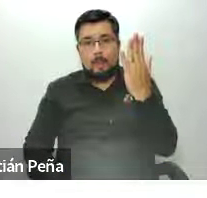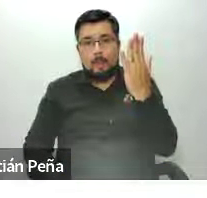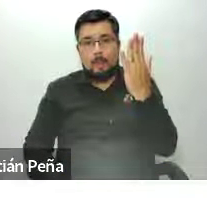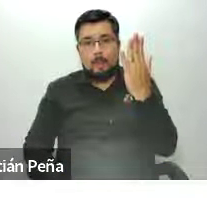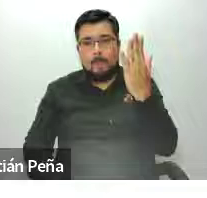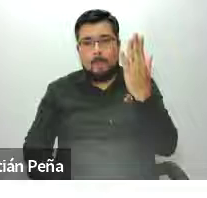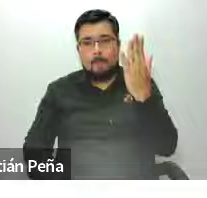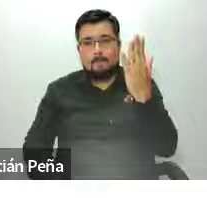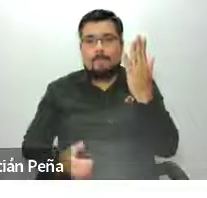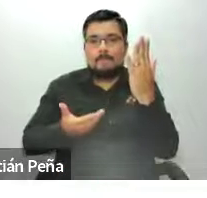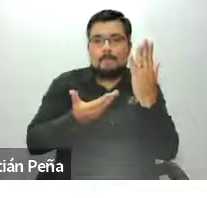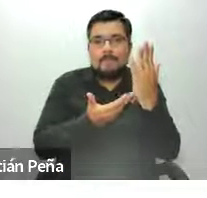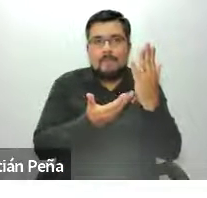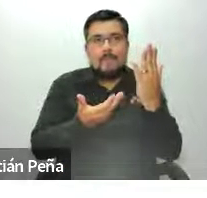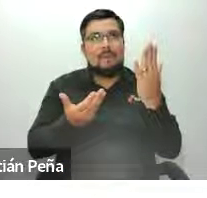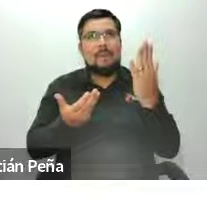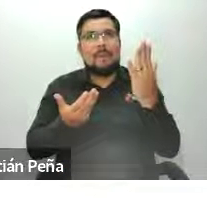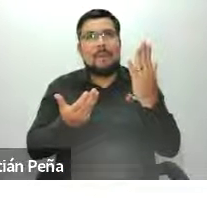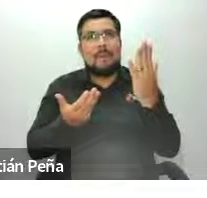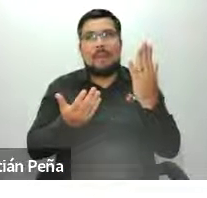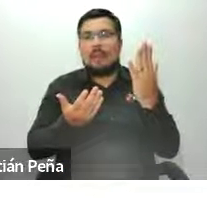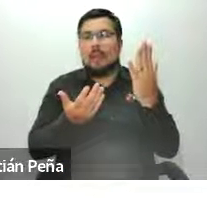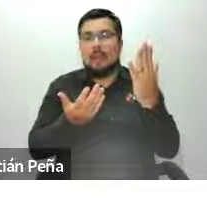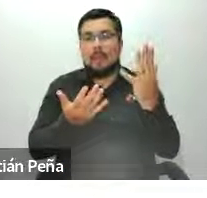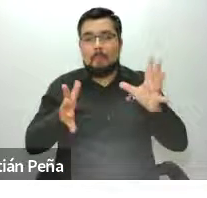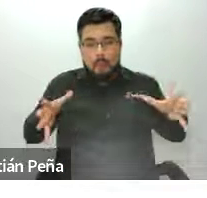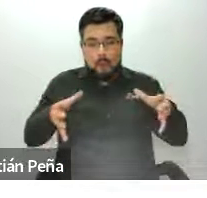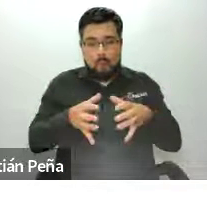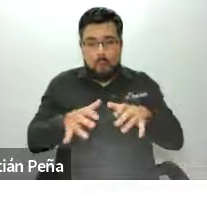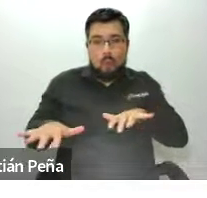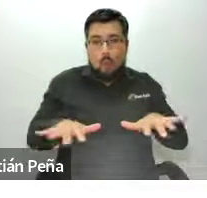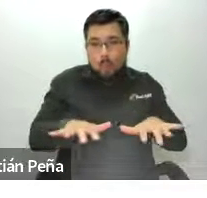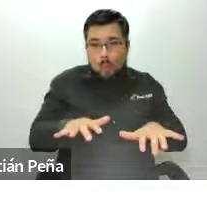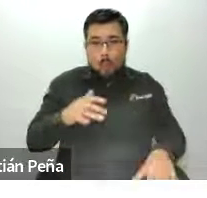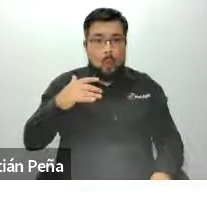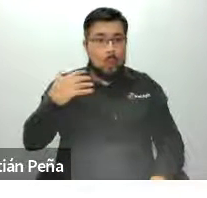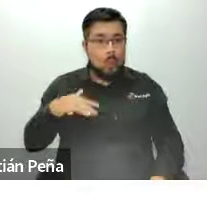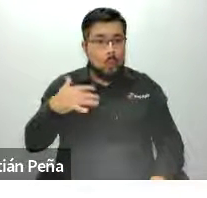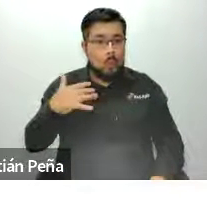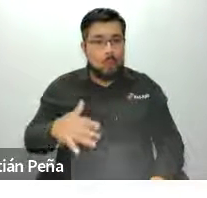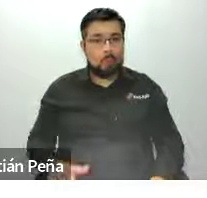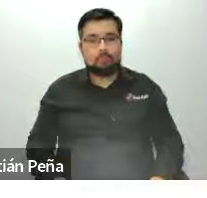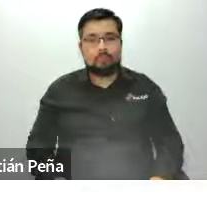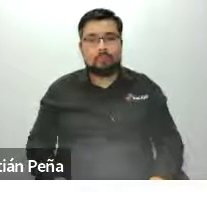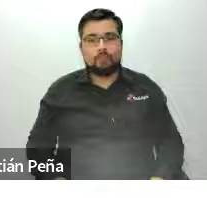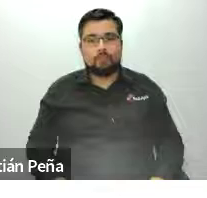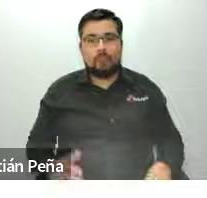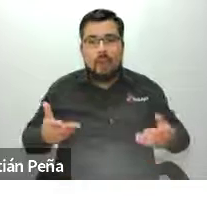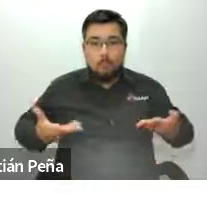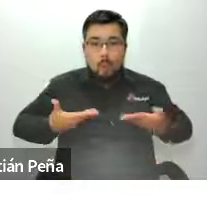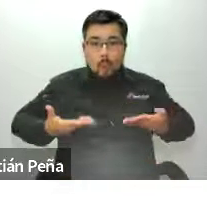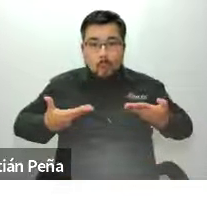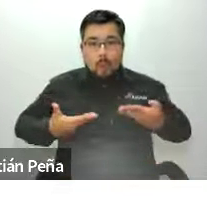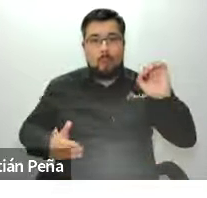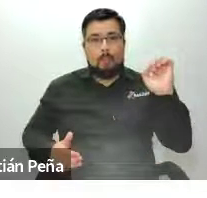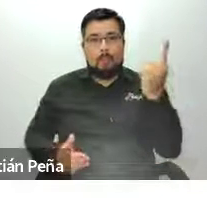movilizadora, podríamos decir, para el equipo que estábamos desarrollando estas progresiones, que fue la primera propuesta de progresiones